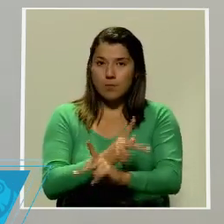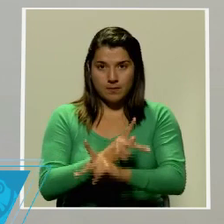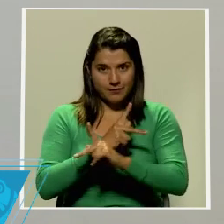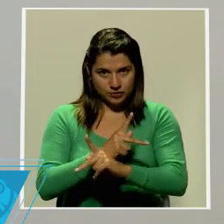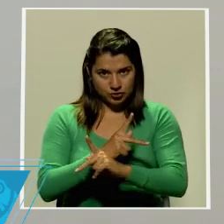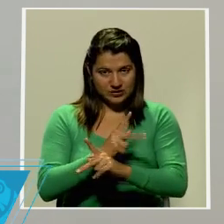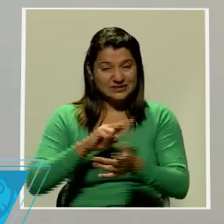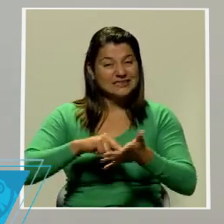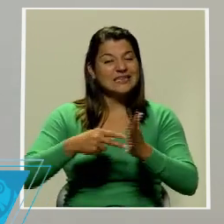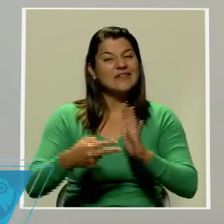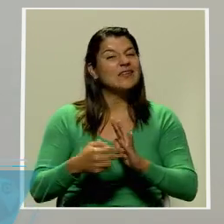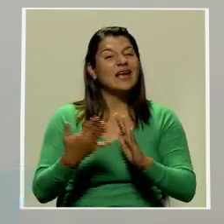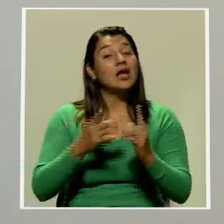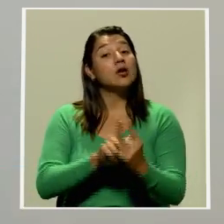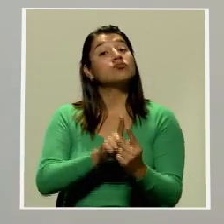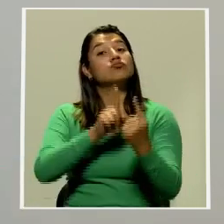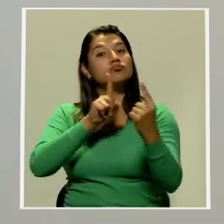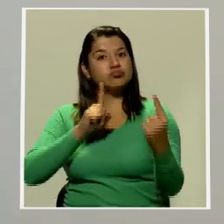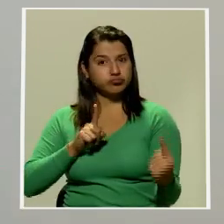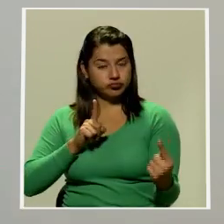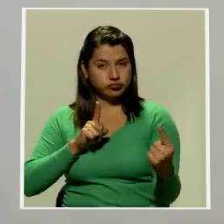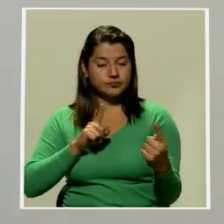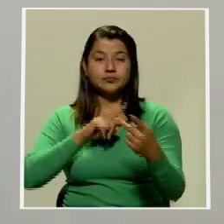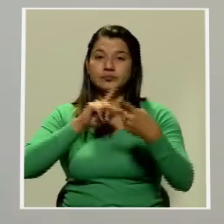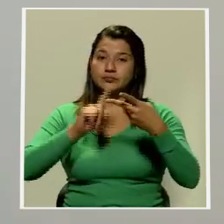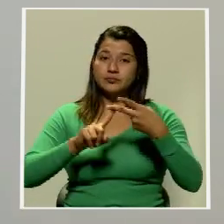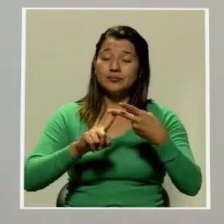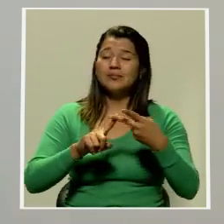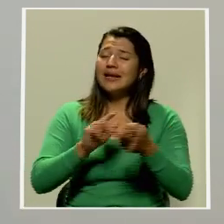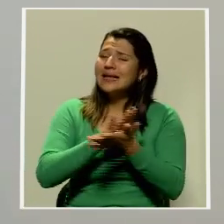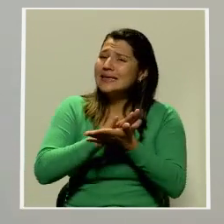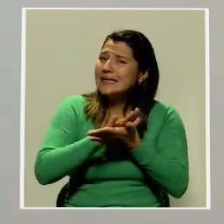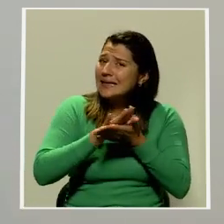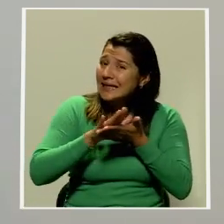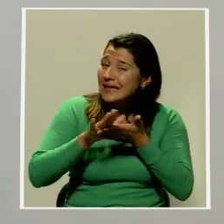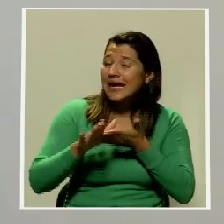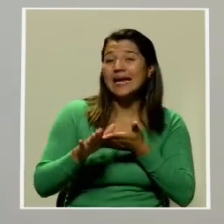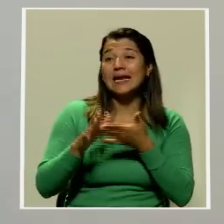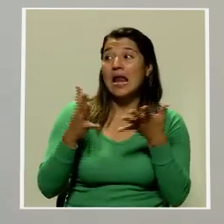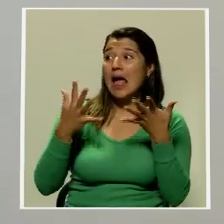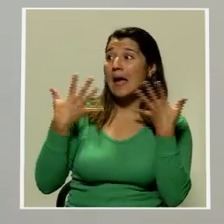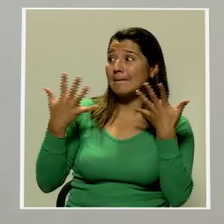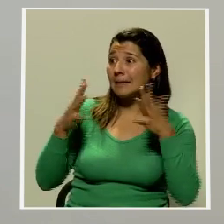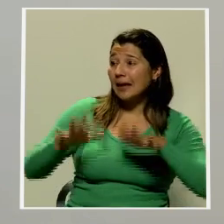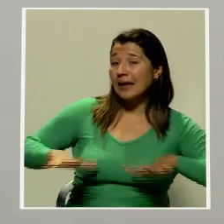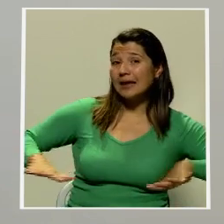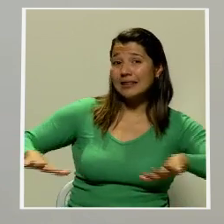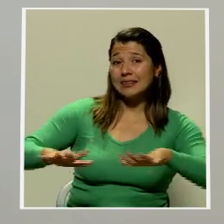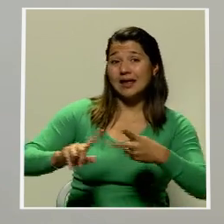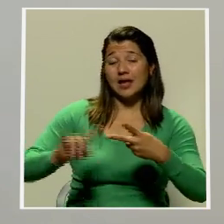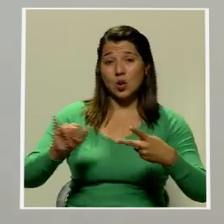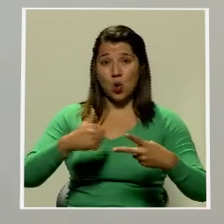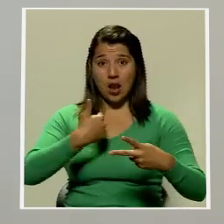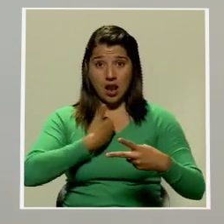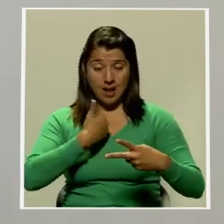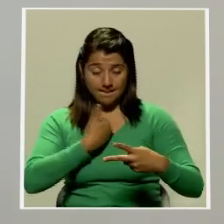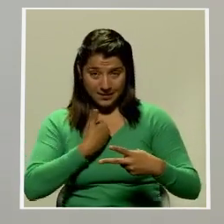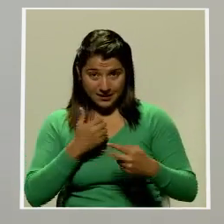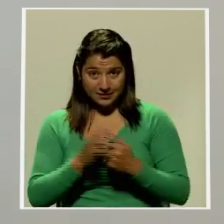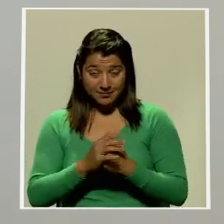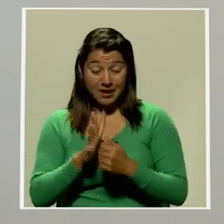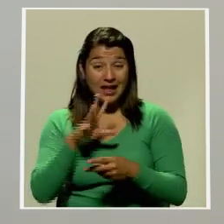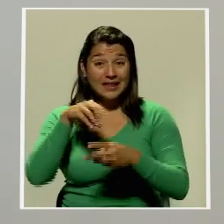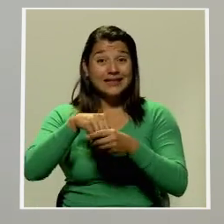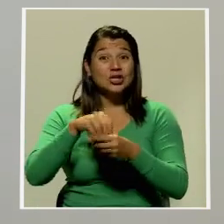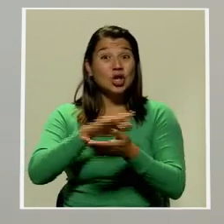a distanciamiento social y la higiene tanto ambiental como personal. Dentro de la